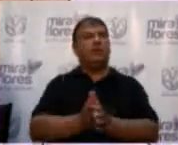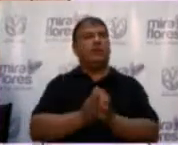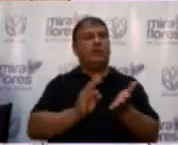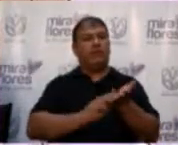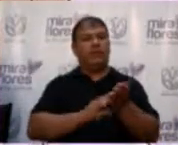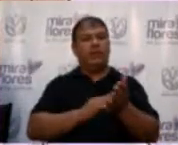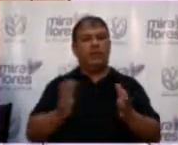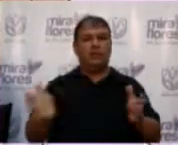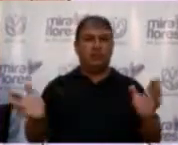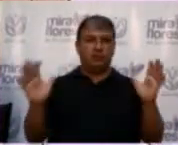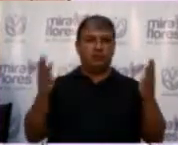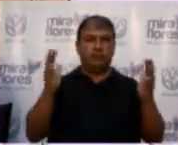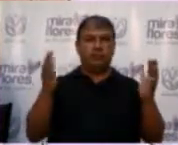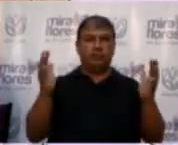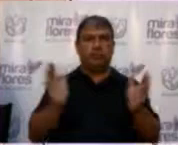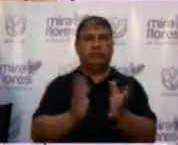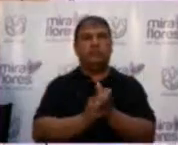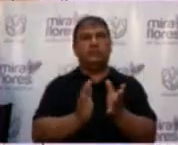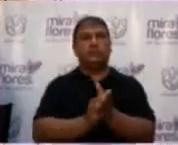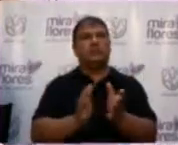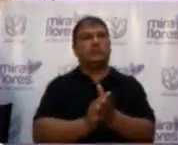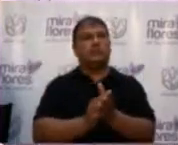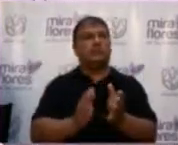le podamos dar un fuerte aplauso.